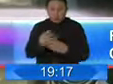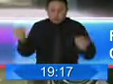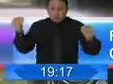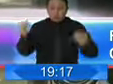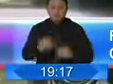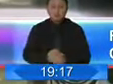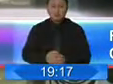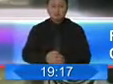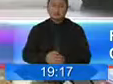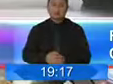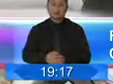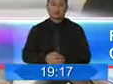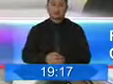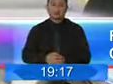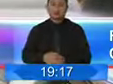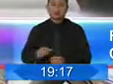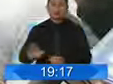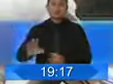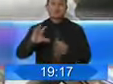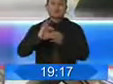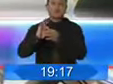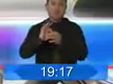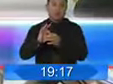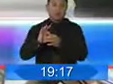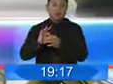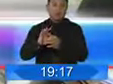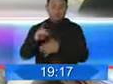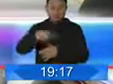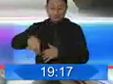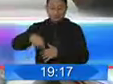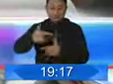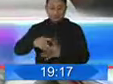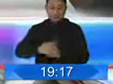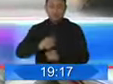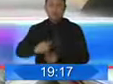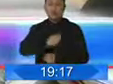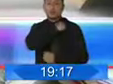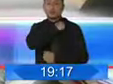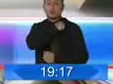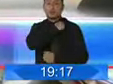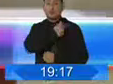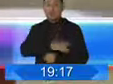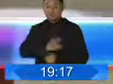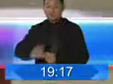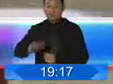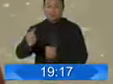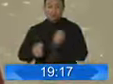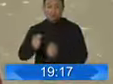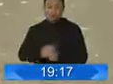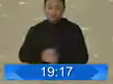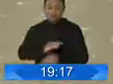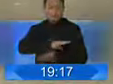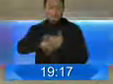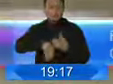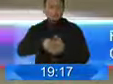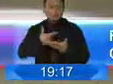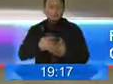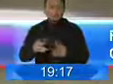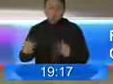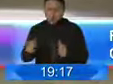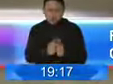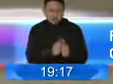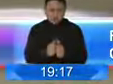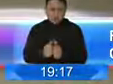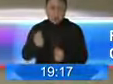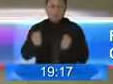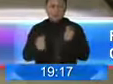el pasado martes. El compañero fue víctima de asalto y secuestro en su unidad. Todos se unieron para buscarlo. El vehículo fue encontrado